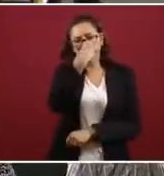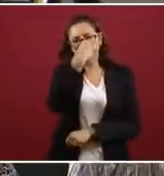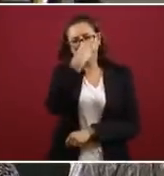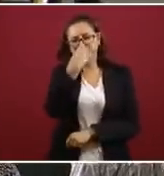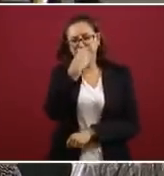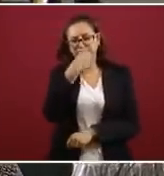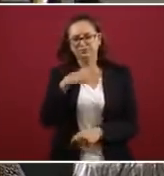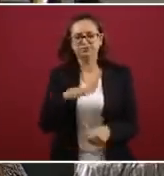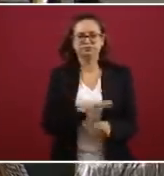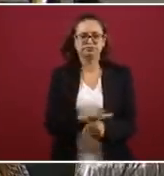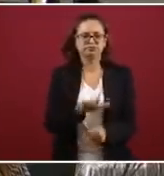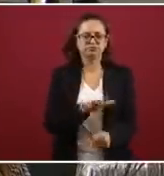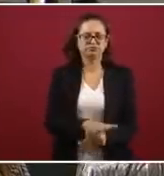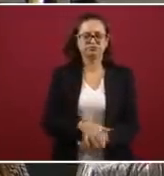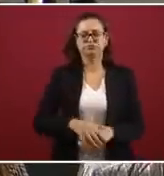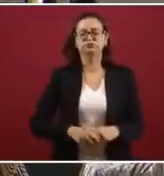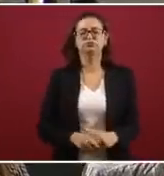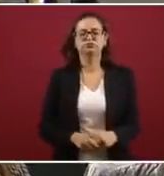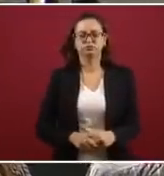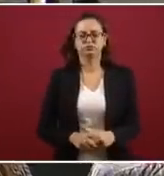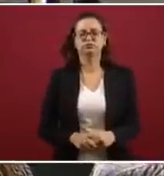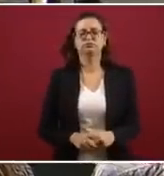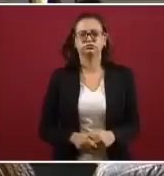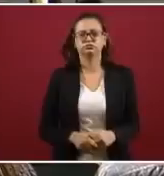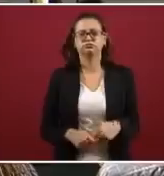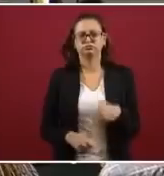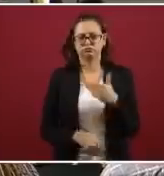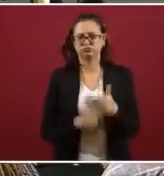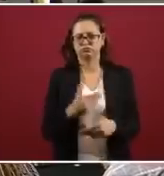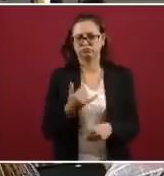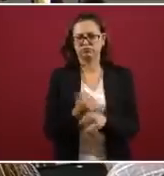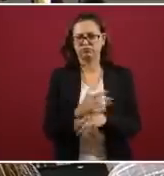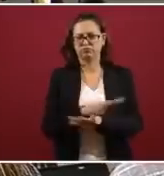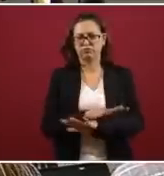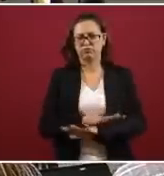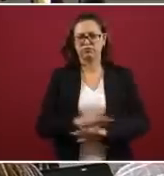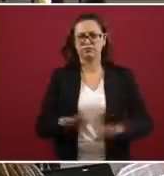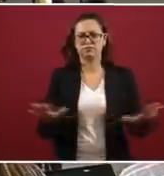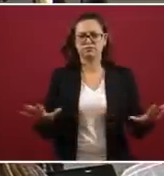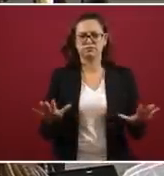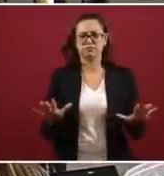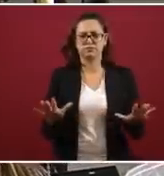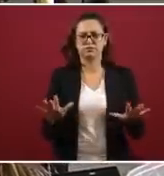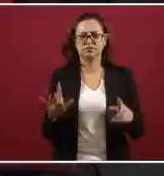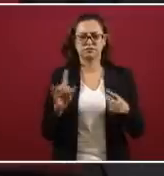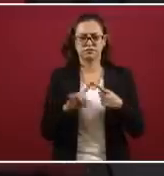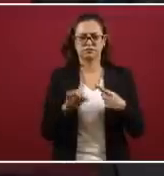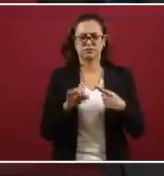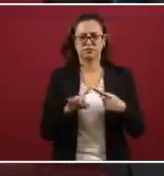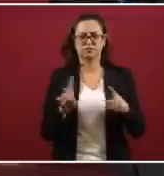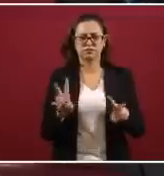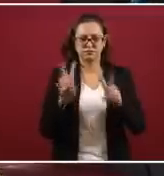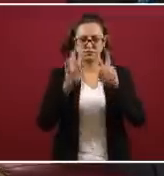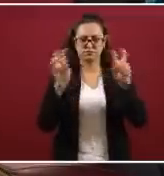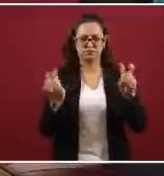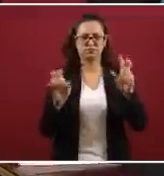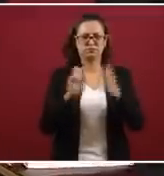alimentaria. Entonces, vamos a informar sobre este